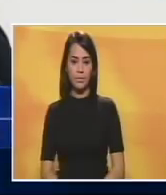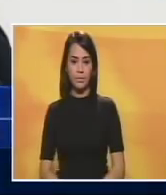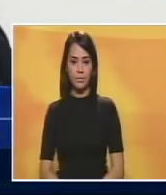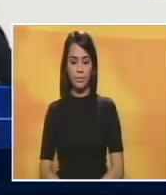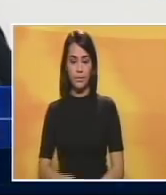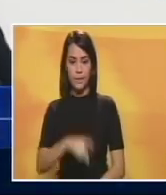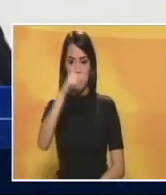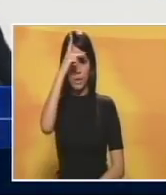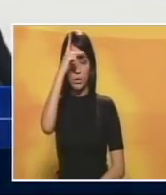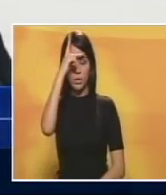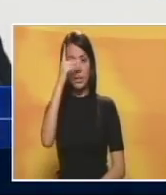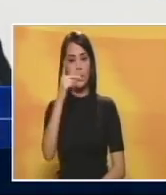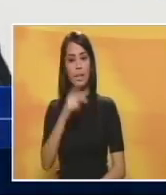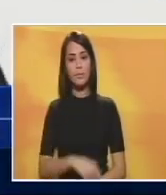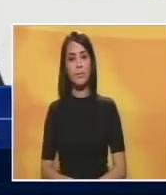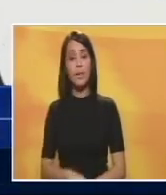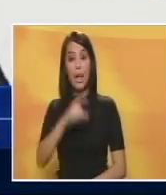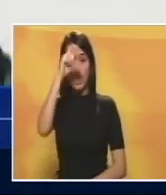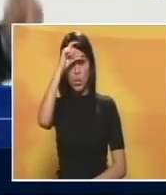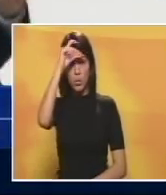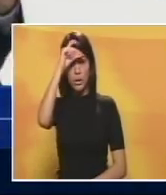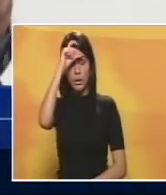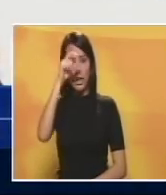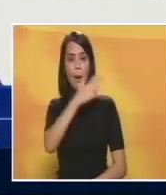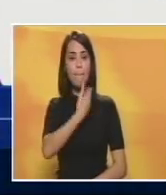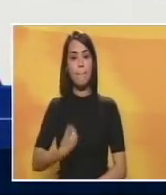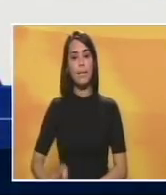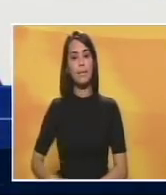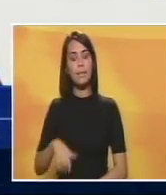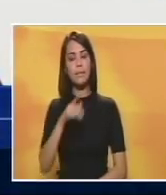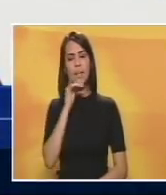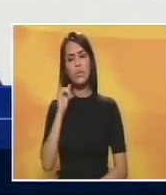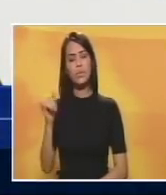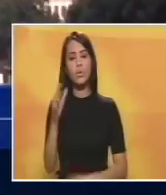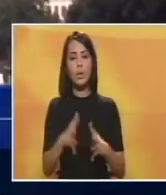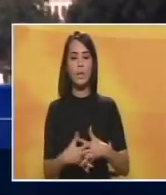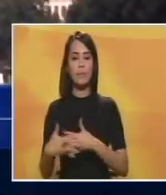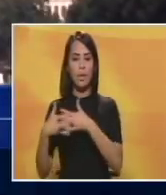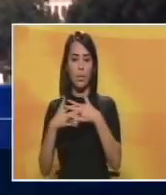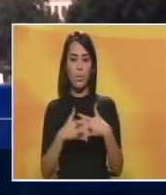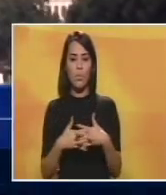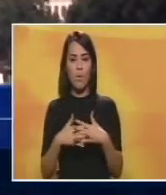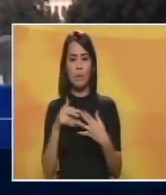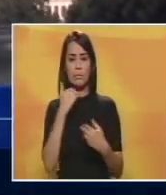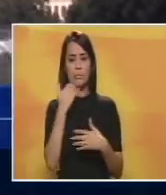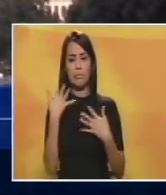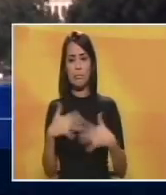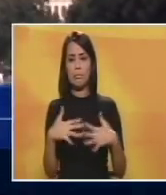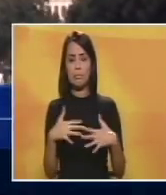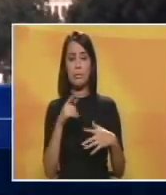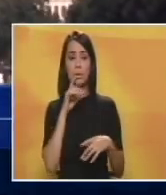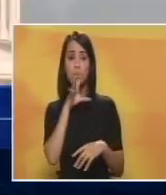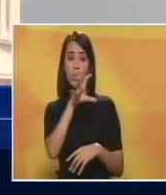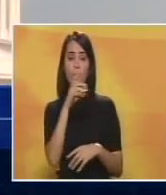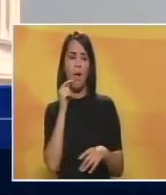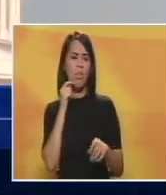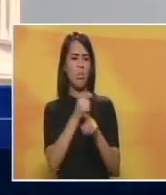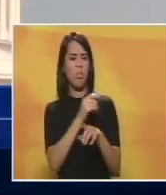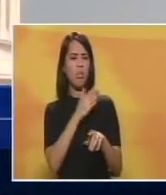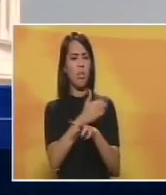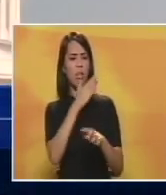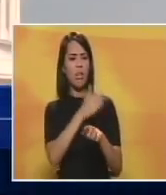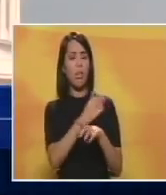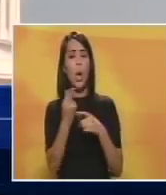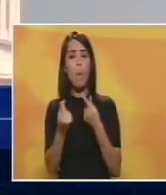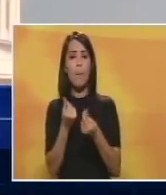En Turquía, el presidente Recep Tayyip Erdogan denunció que Estados Unidos está apuñalando por la espalda a su país con medidas económicas,